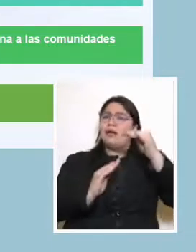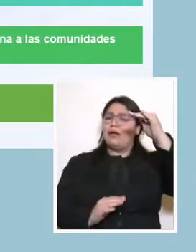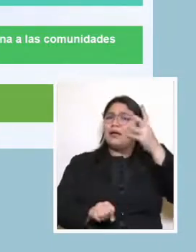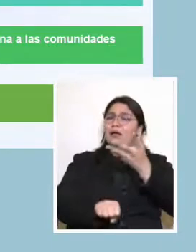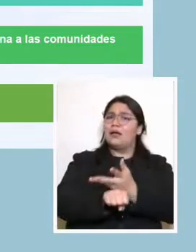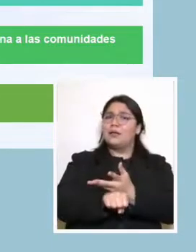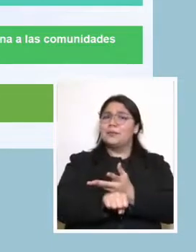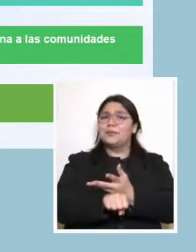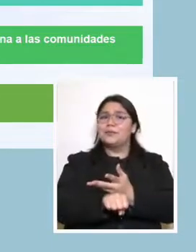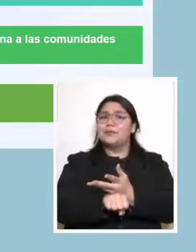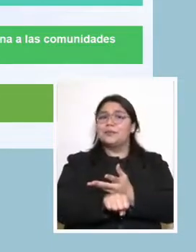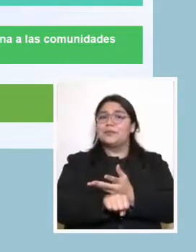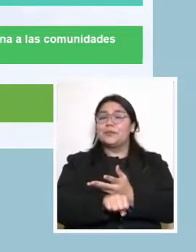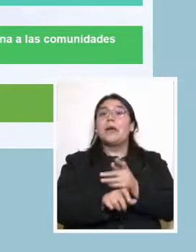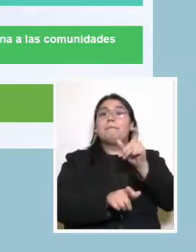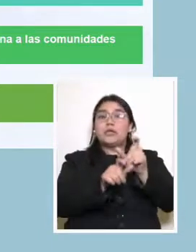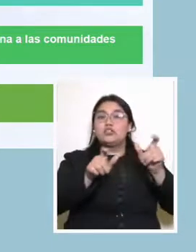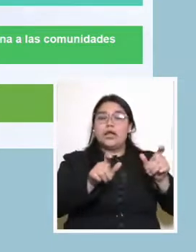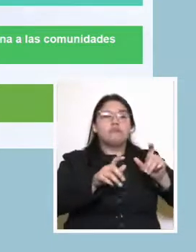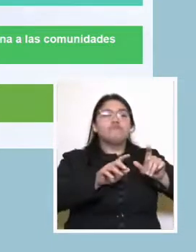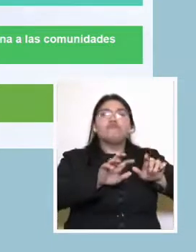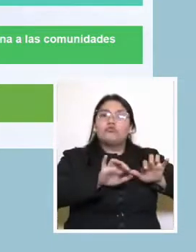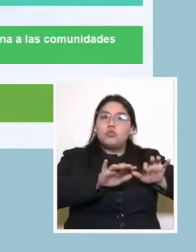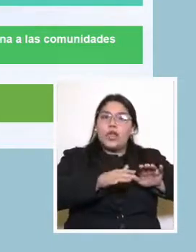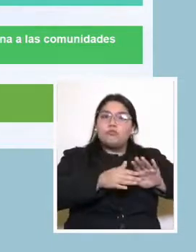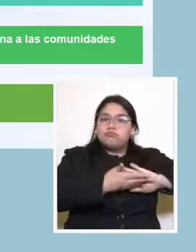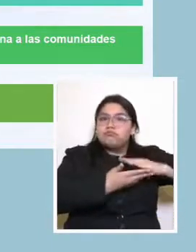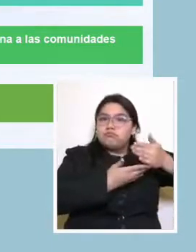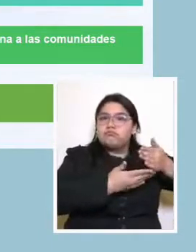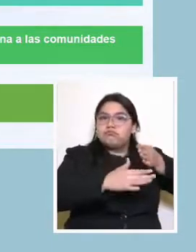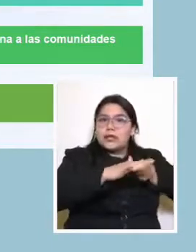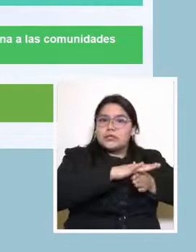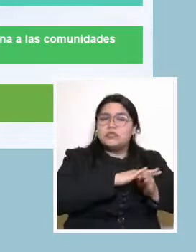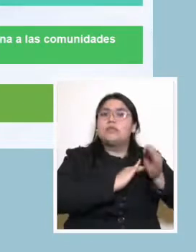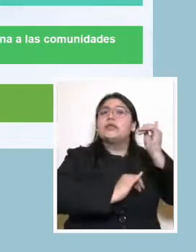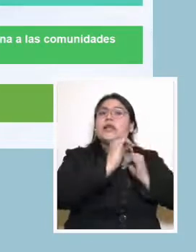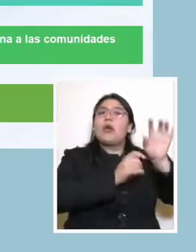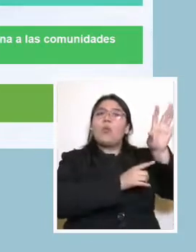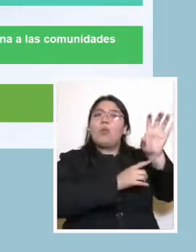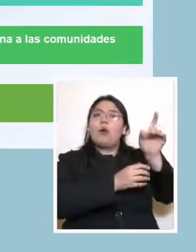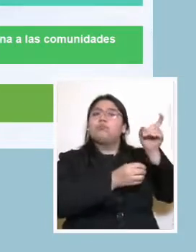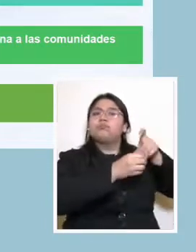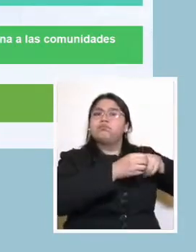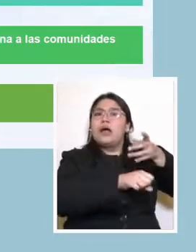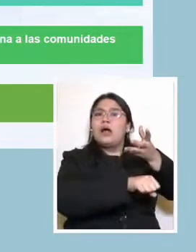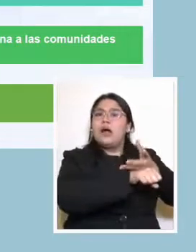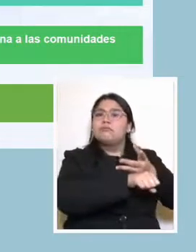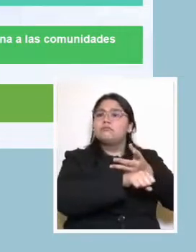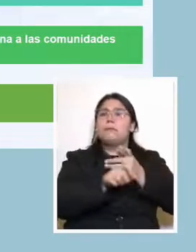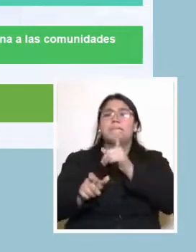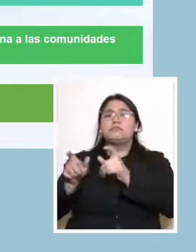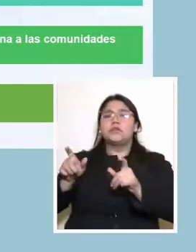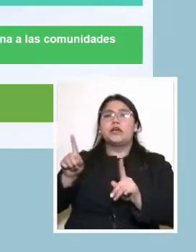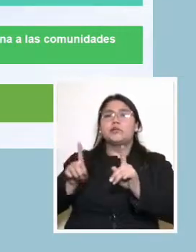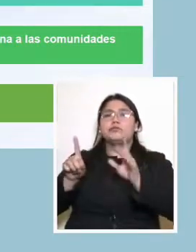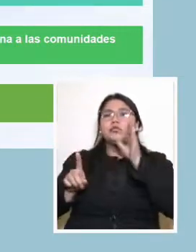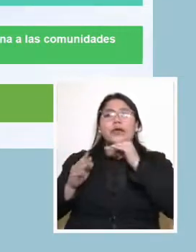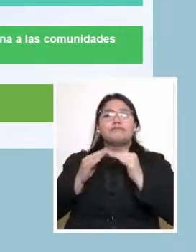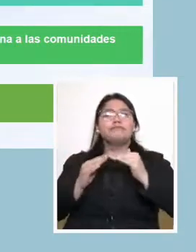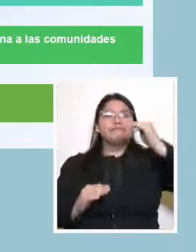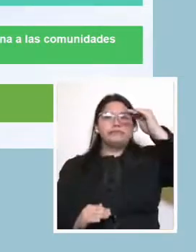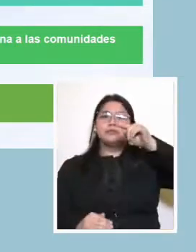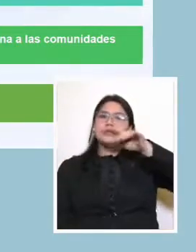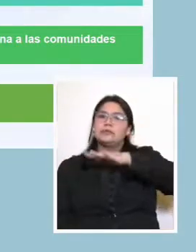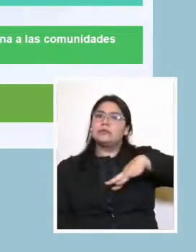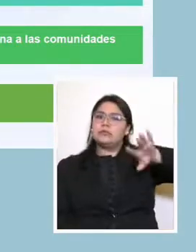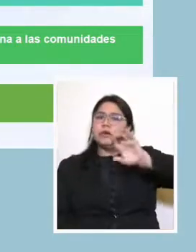que efectivamente tenían acceso a un computador o a una red Wi-Fi y aquellos que no. Esa es una situación muy evidente que pudimos, ¿no es